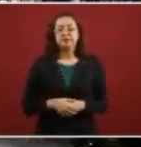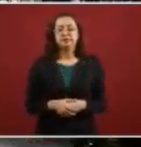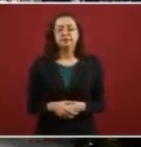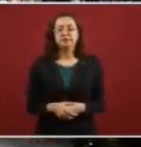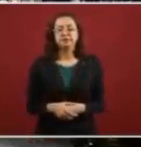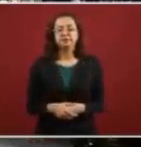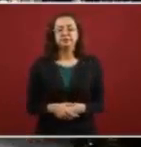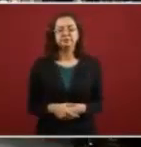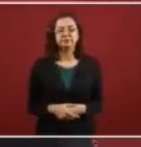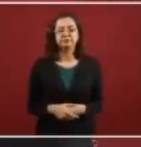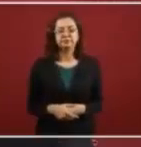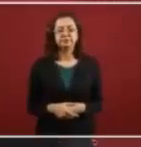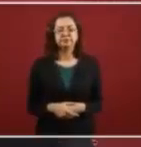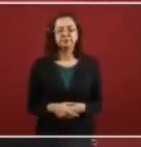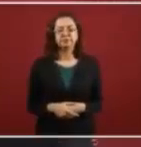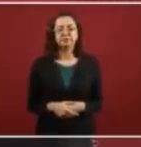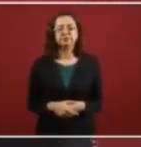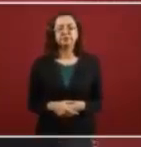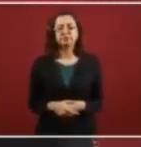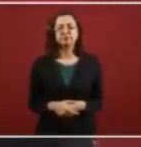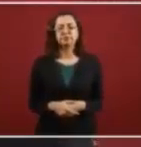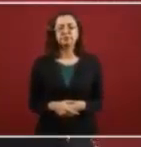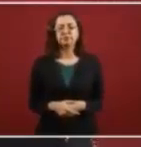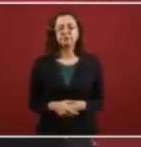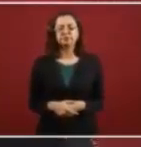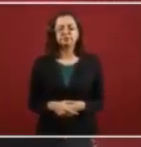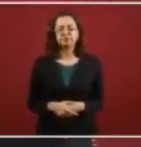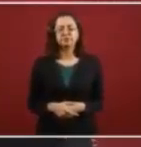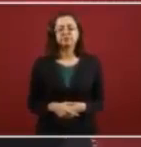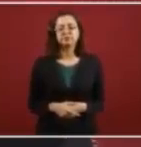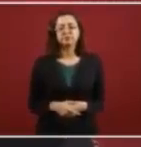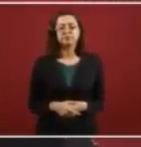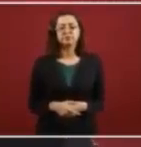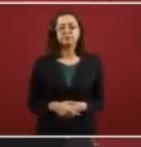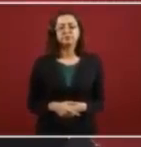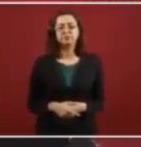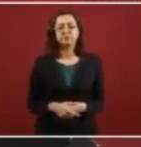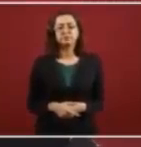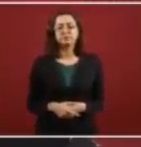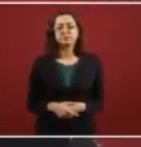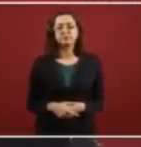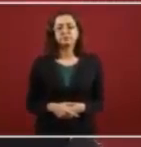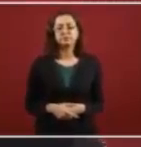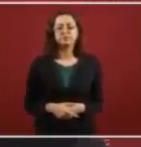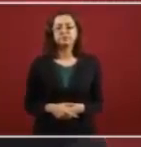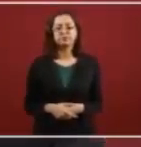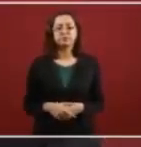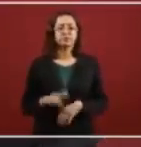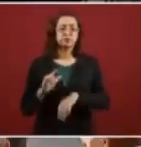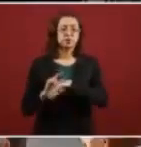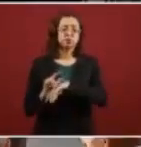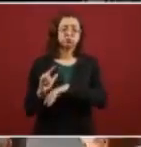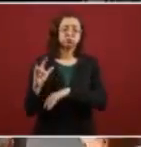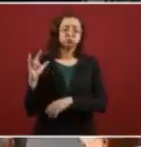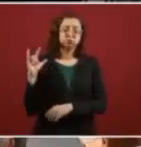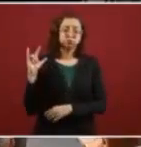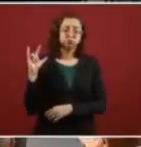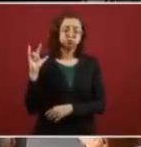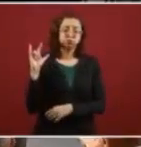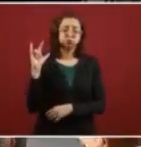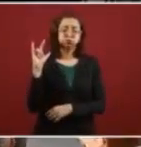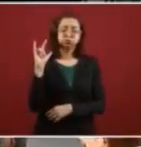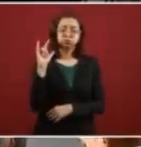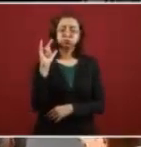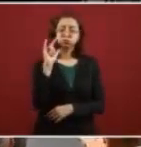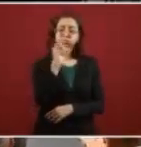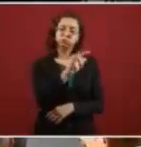ya ese vuelo en su mayor parte transcurrirá pues en nuevas